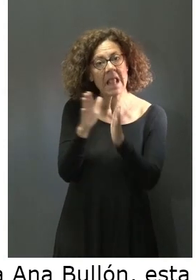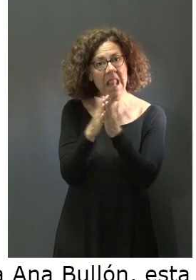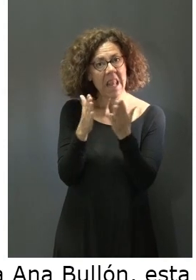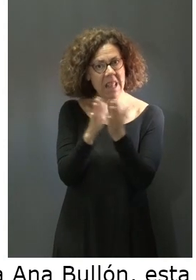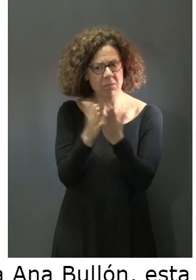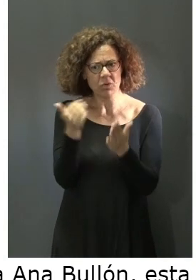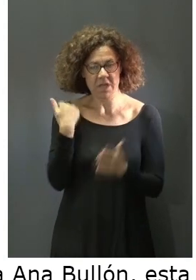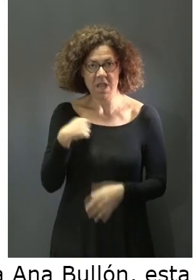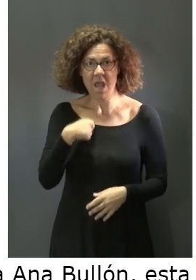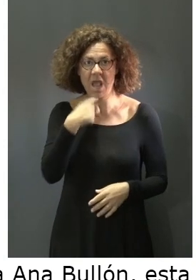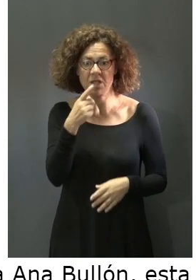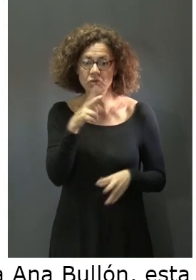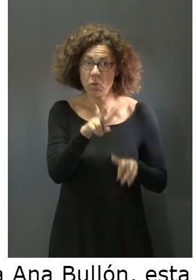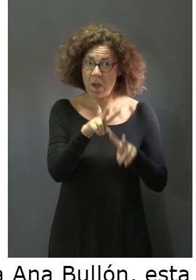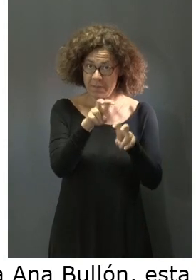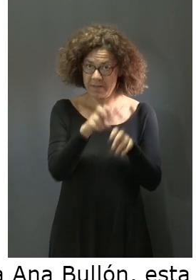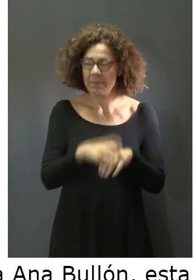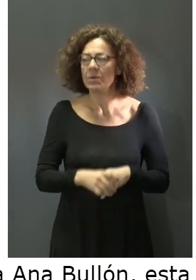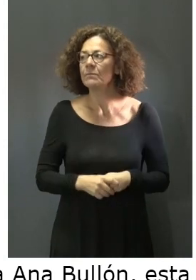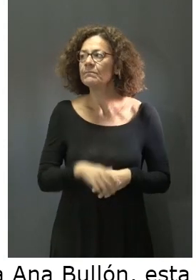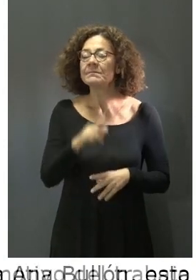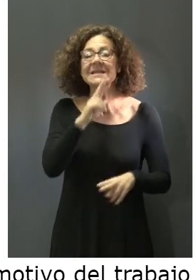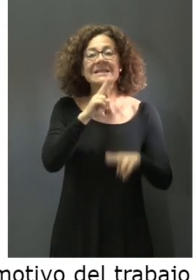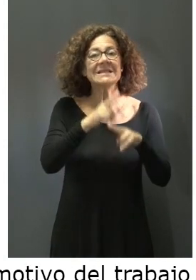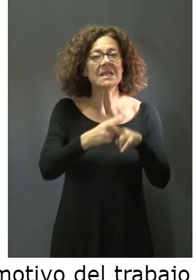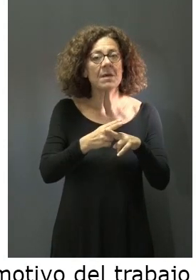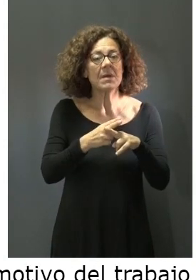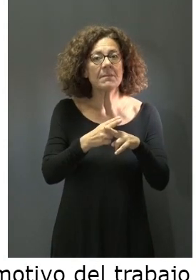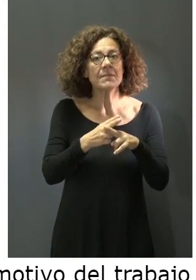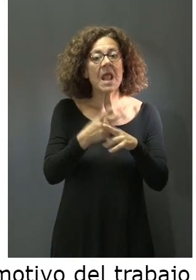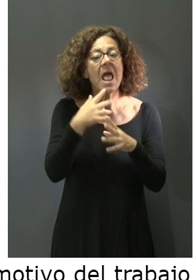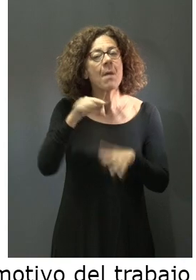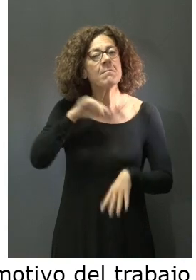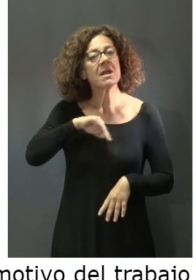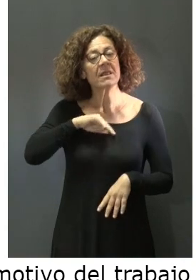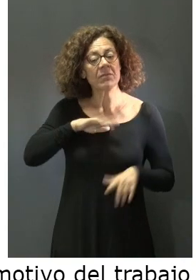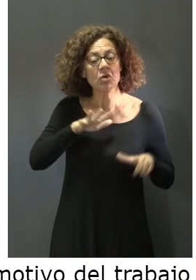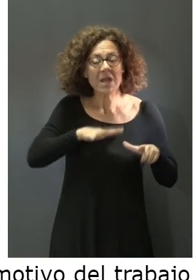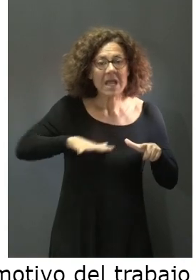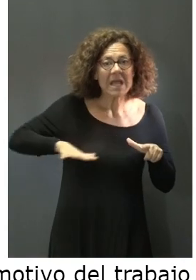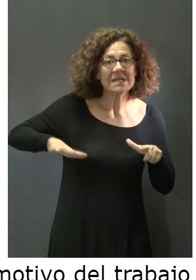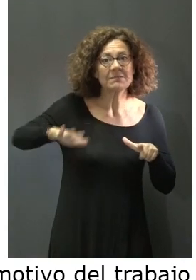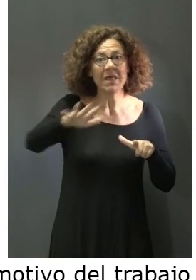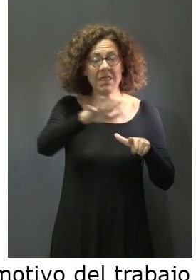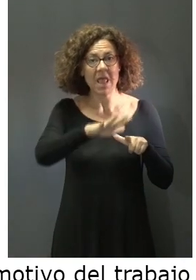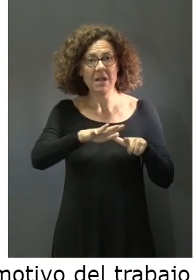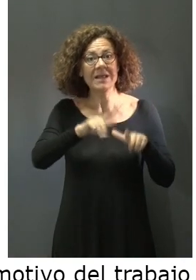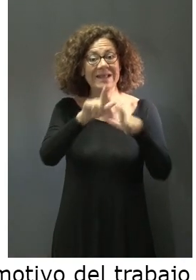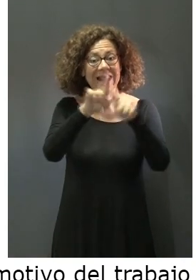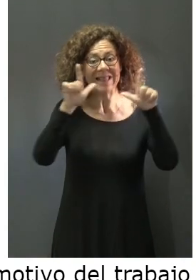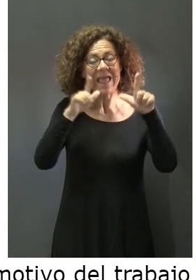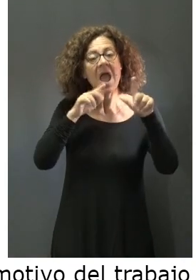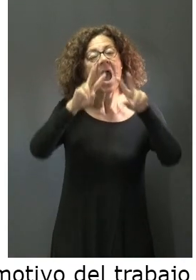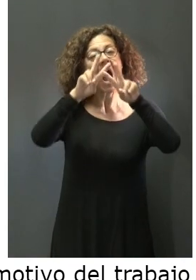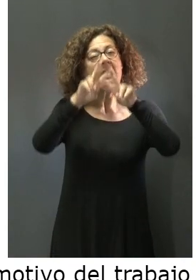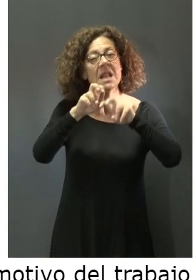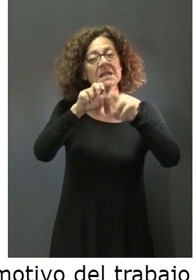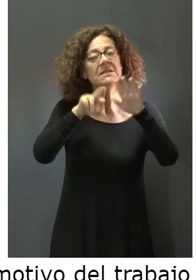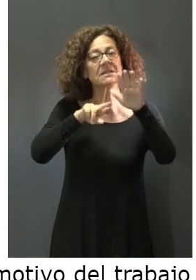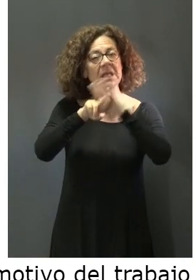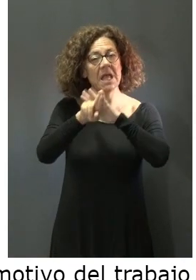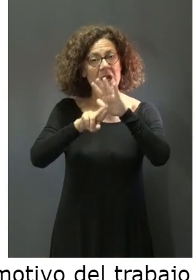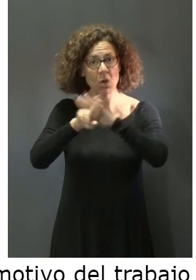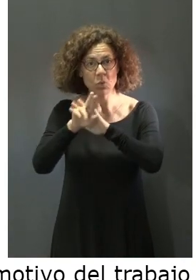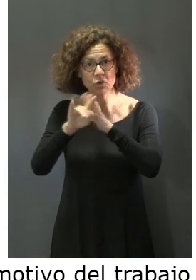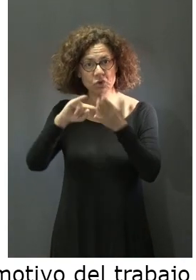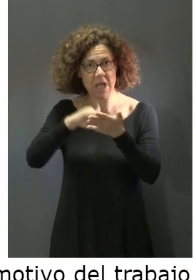os comentaba en un principio, que se llama La percepción espacial y el TEA, análisis de recursos